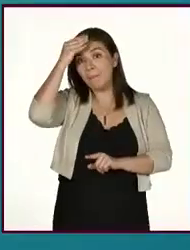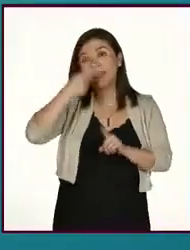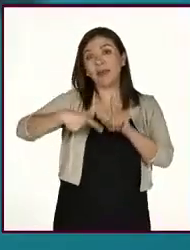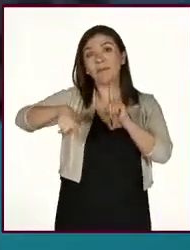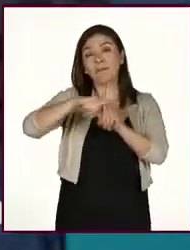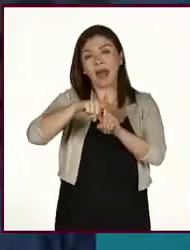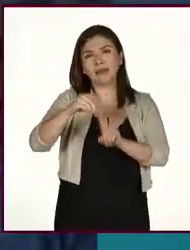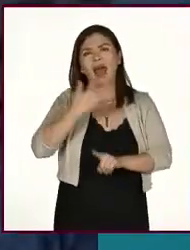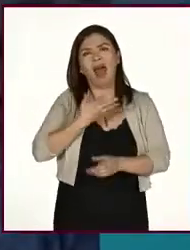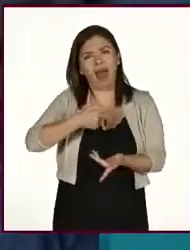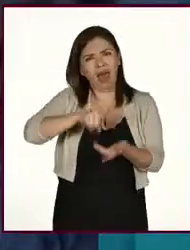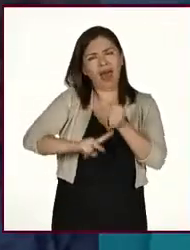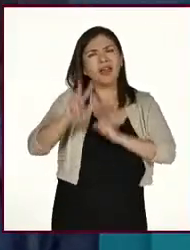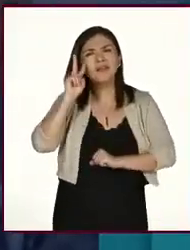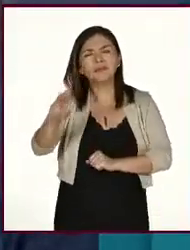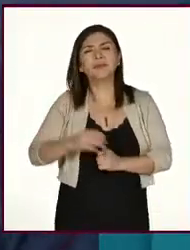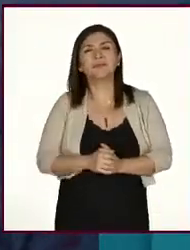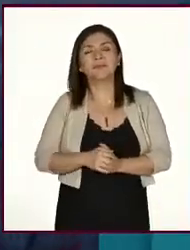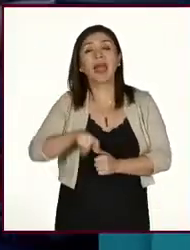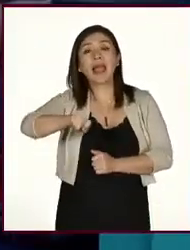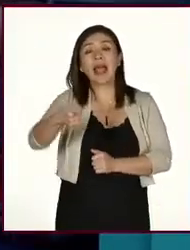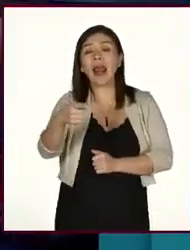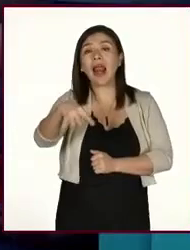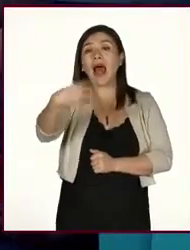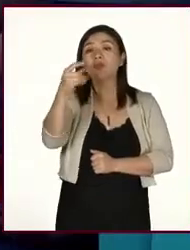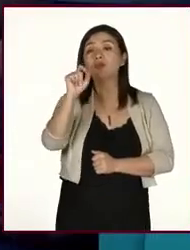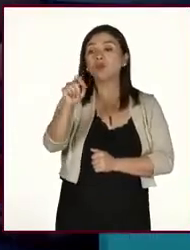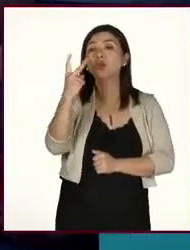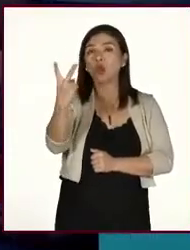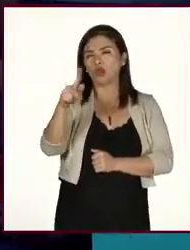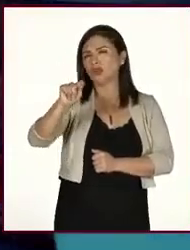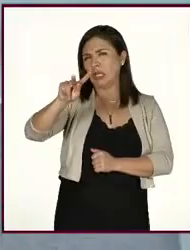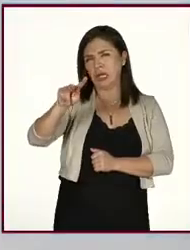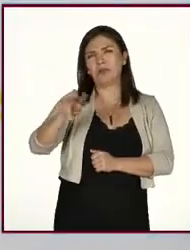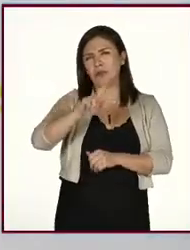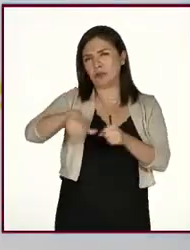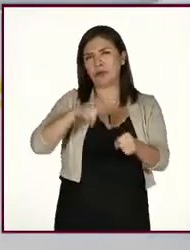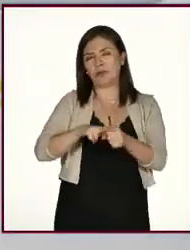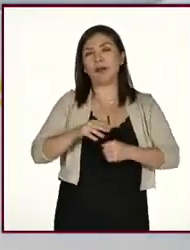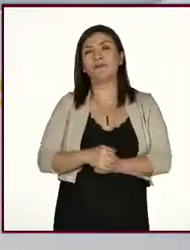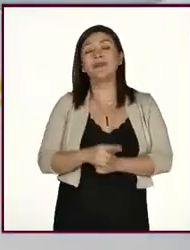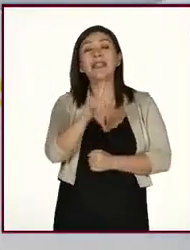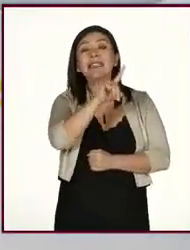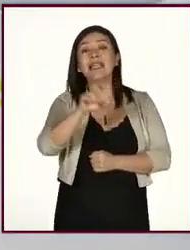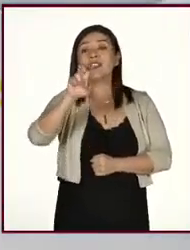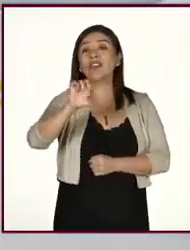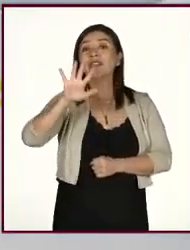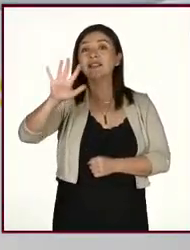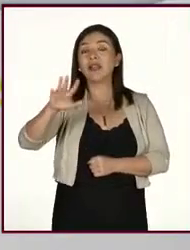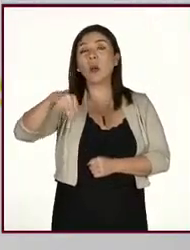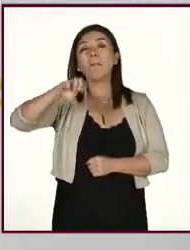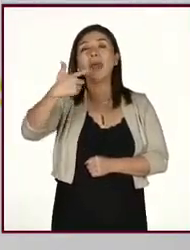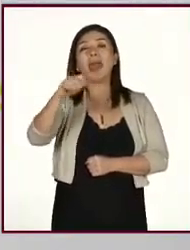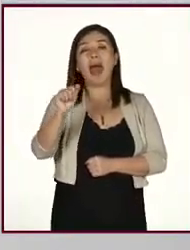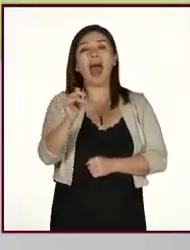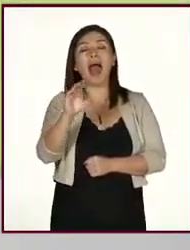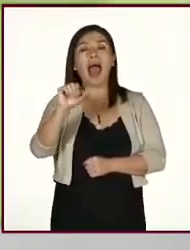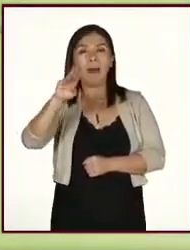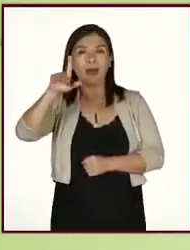Nos puedes sintonizar en el 14.2 de Televisión Abierta, 135 de Megacable,